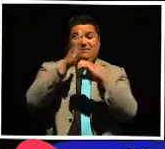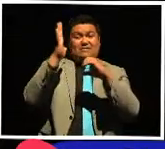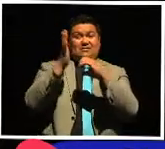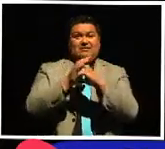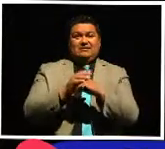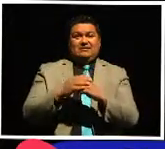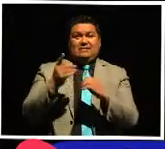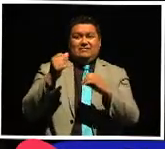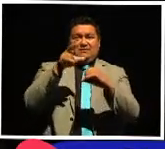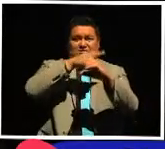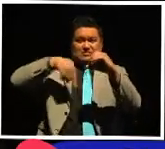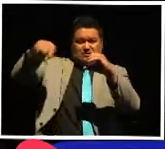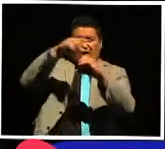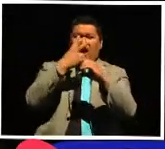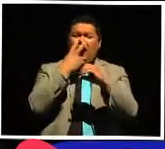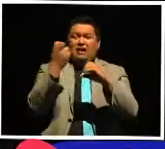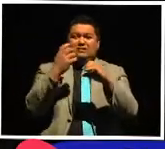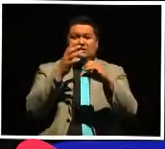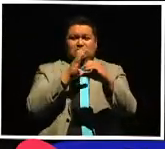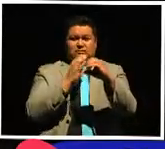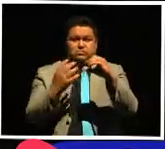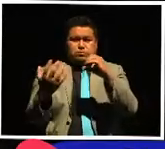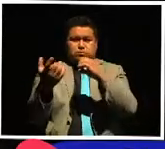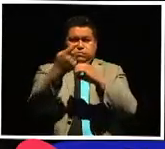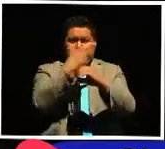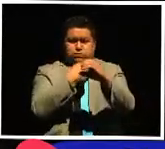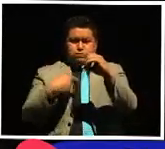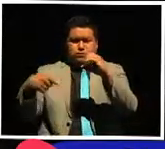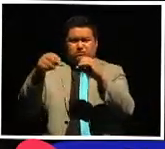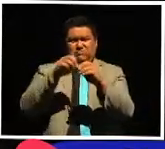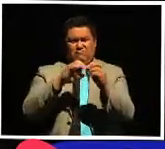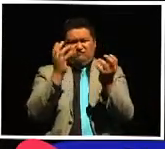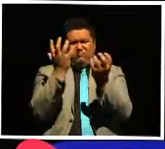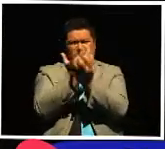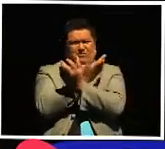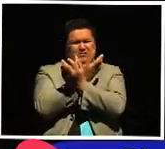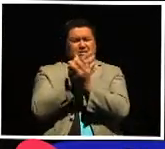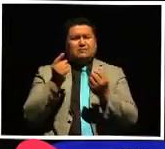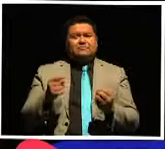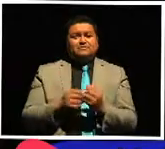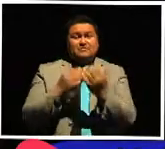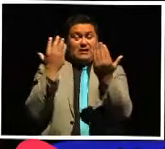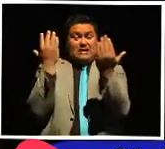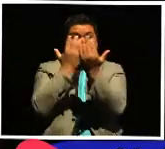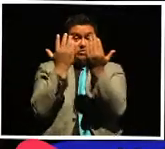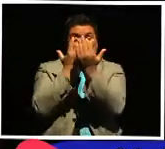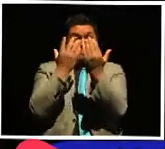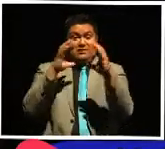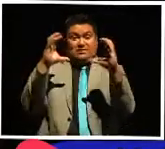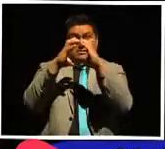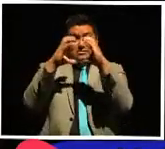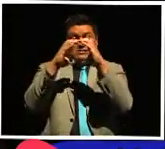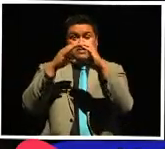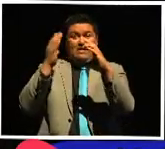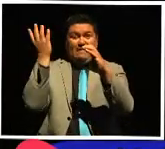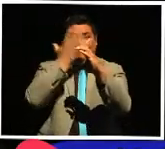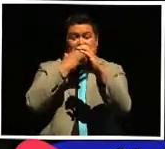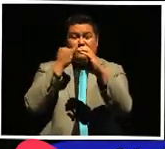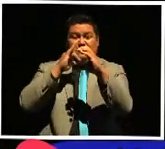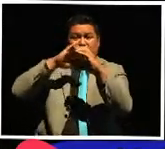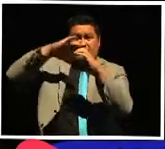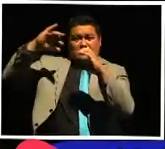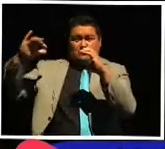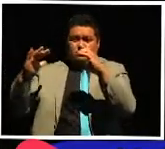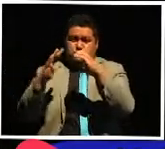de un gas que está emitiendo, tenemos que ver una cosa muy distorsionada, con una sombra del agujero negro en el centro y un anillo